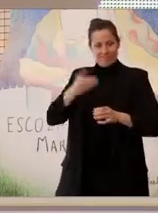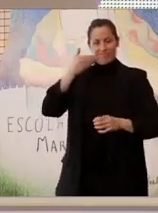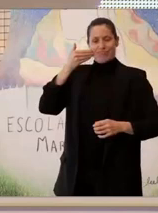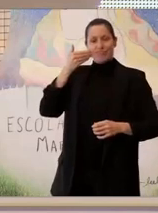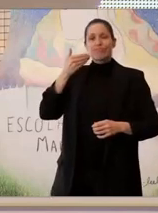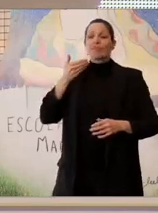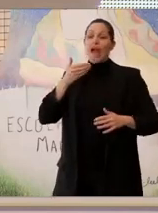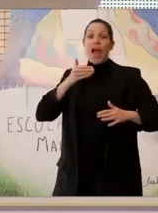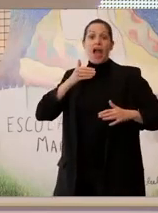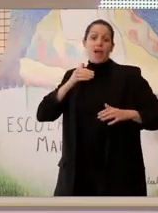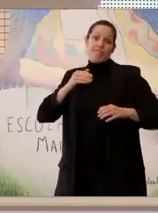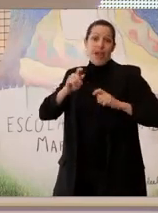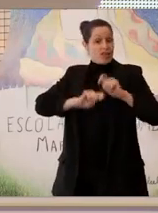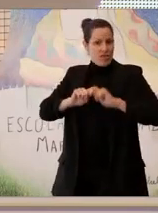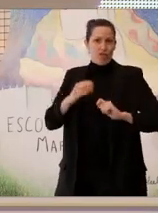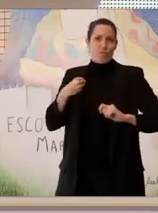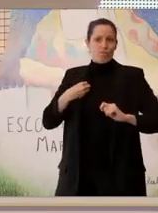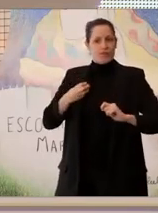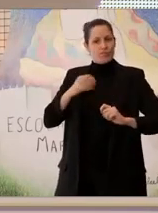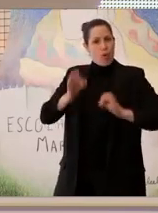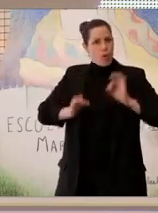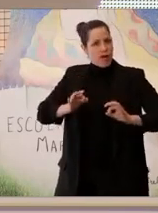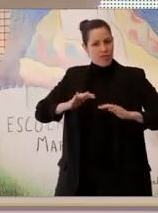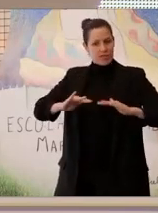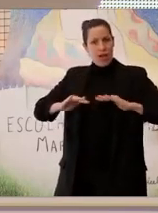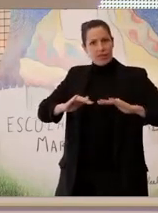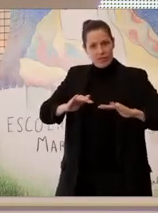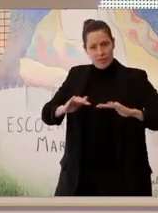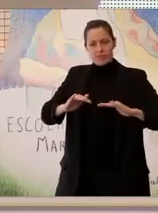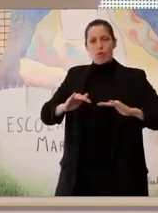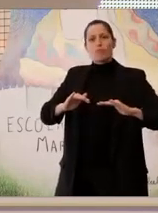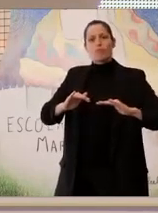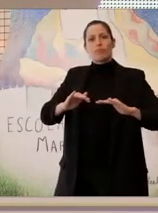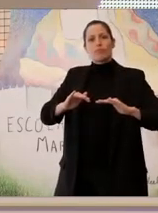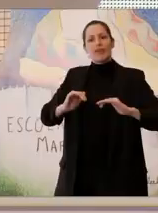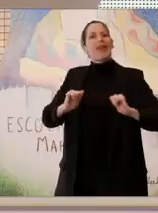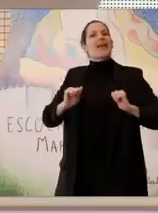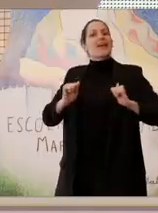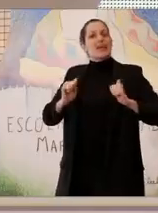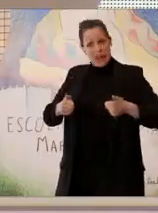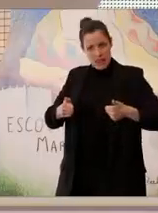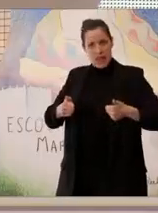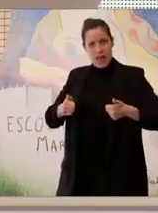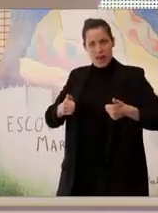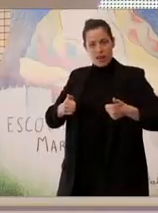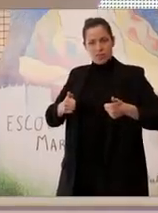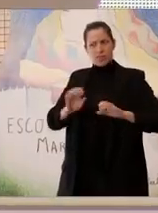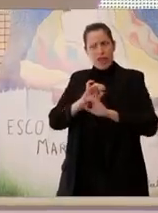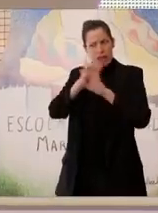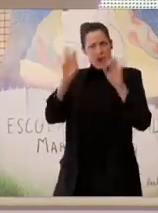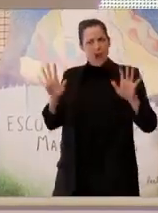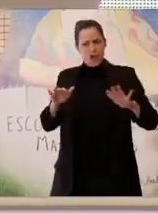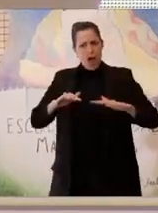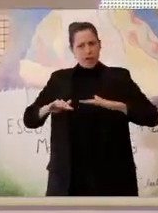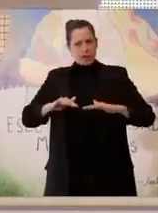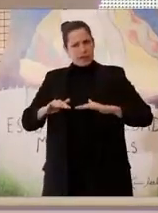dicen que cómo que las jueces o juezas hacemos un activismo judicial, ¿no? Y yo digo que claro que somos activistas. ¿Por qué?